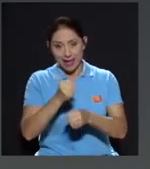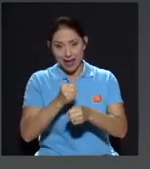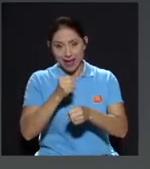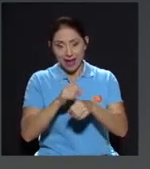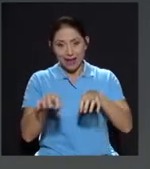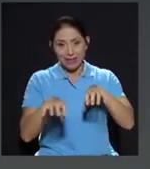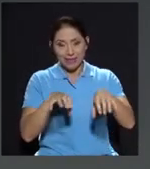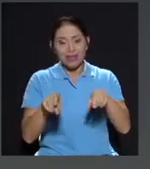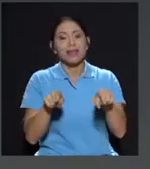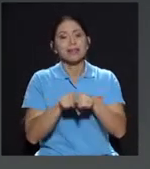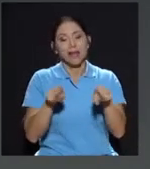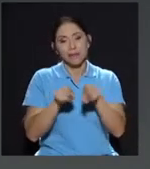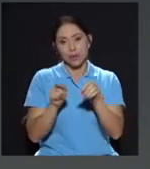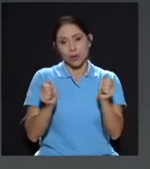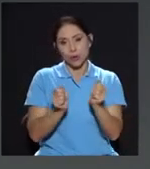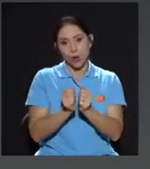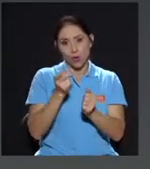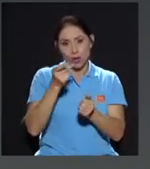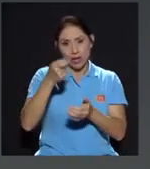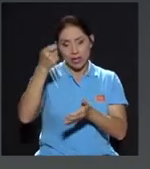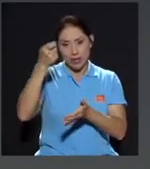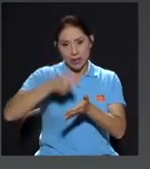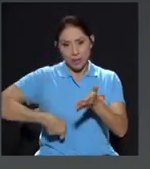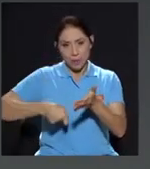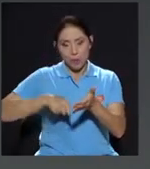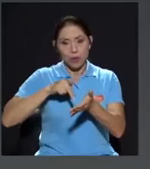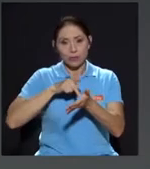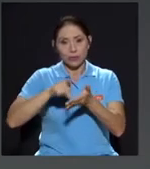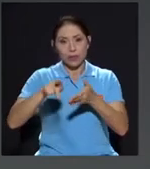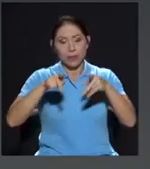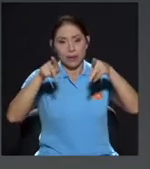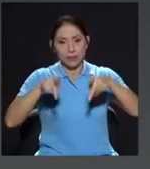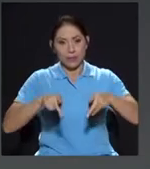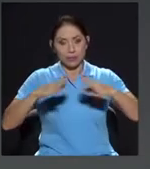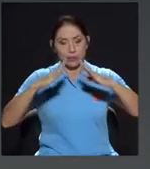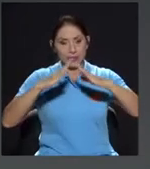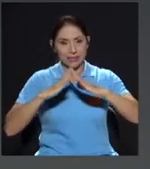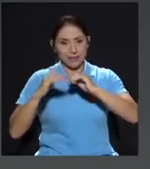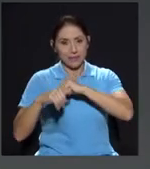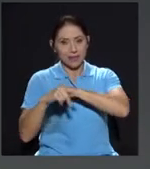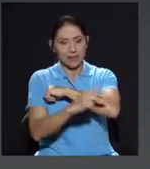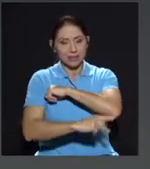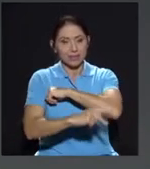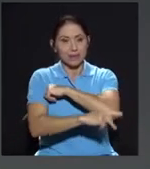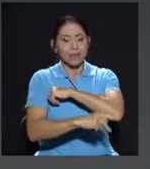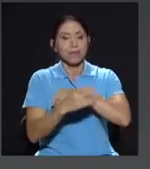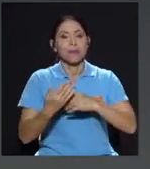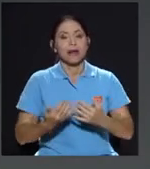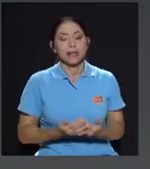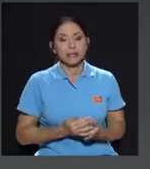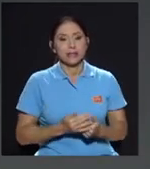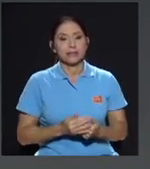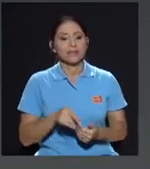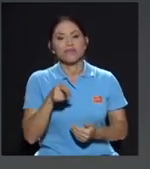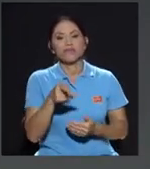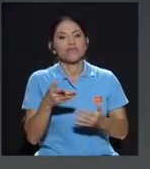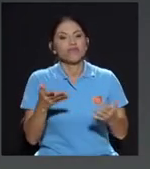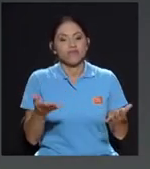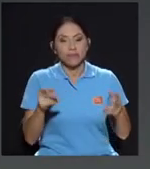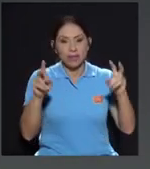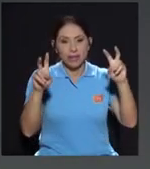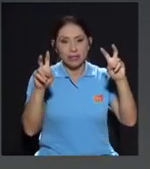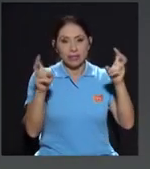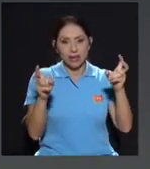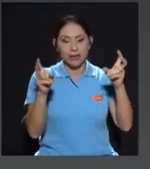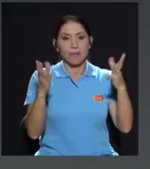también con los impuestos que prestan los habitantes de este país y se refiere al tema